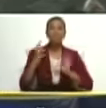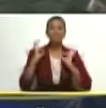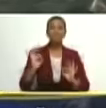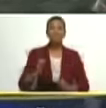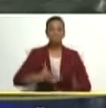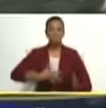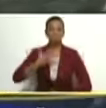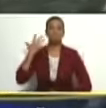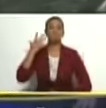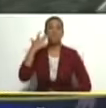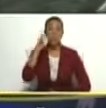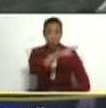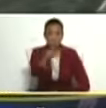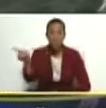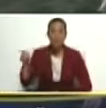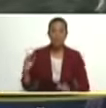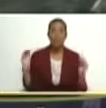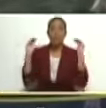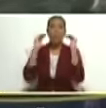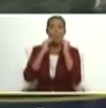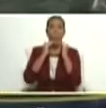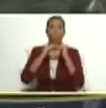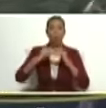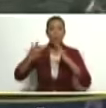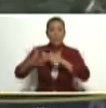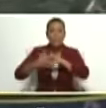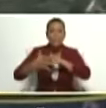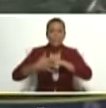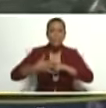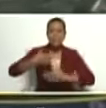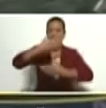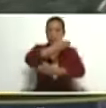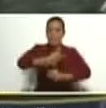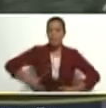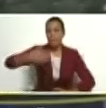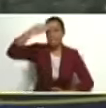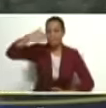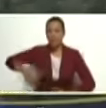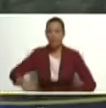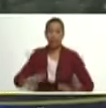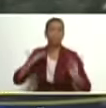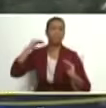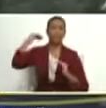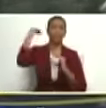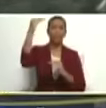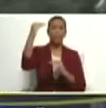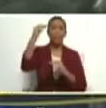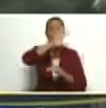están haciendo y ustedes estarán a la vanguardia de las fuerzas militares del mundo que va surgiendo.